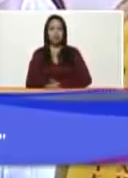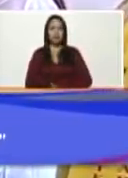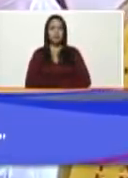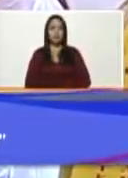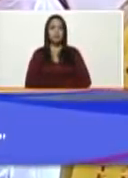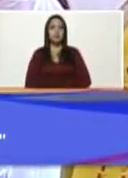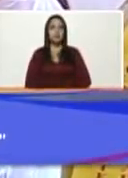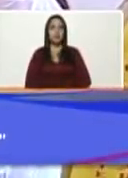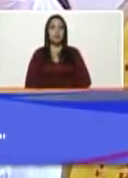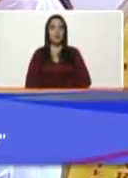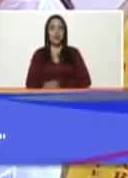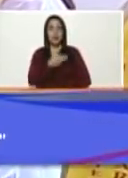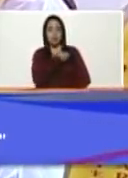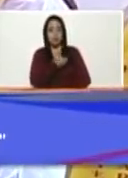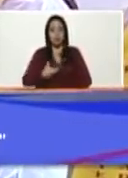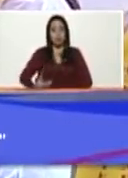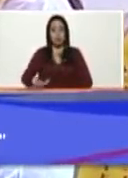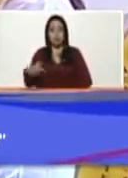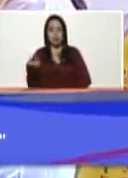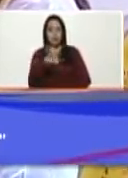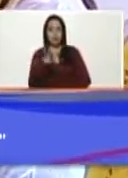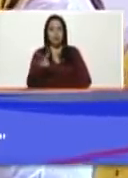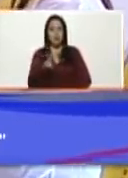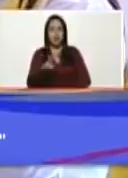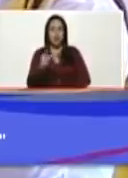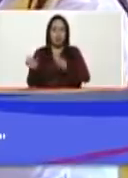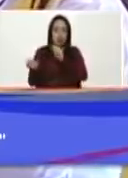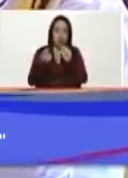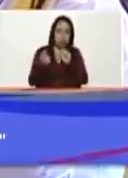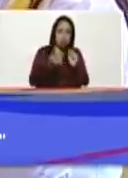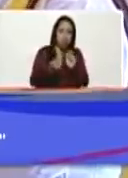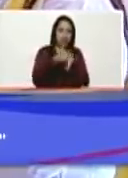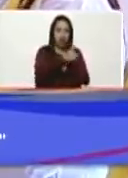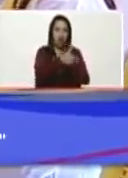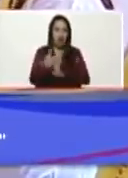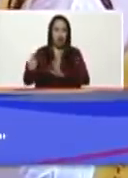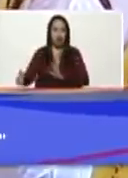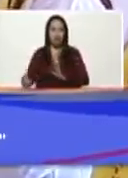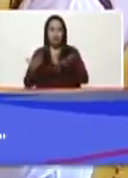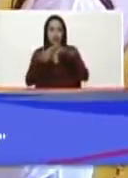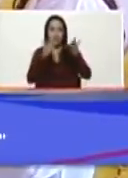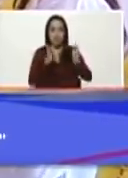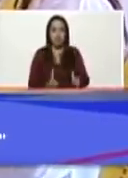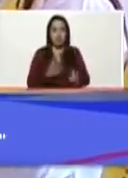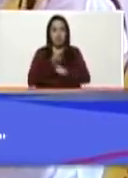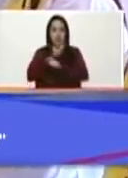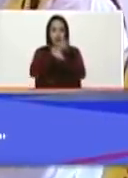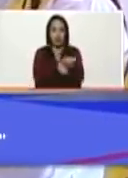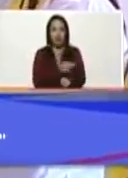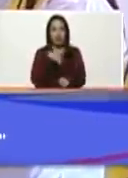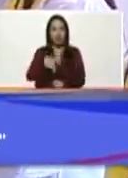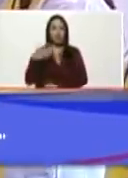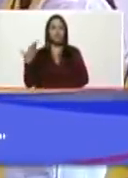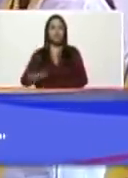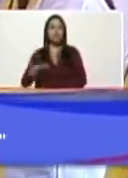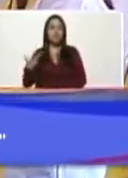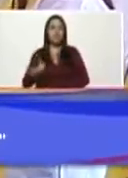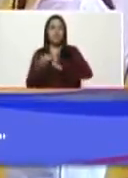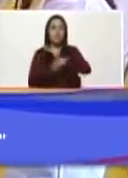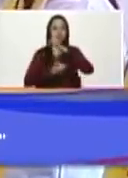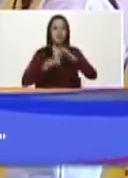cuando el jefe de Estado venezolano conversa con cada uno de los egresados de esta importante